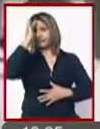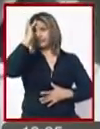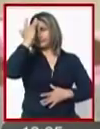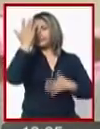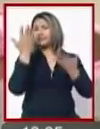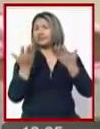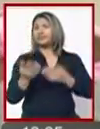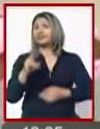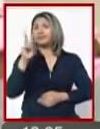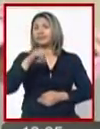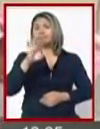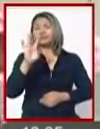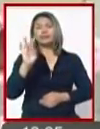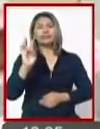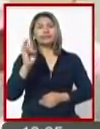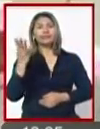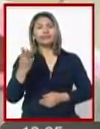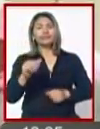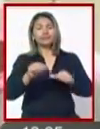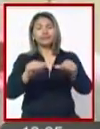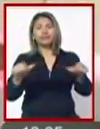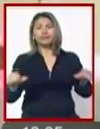internados, 27 están en sala.